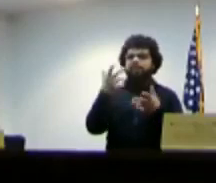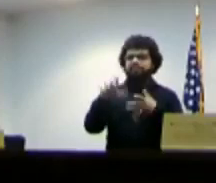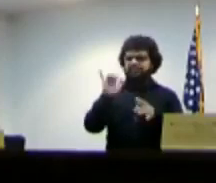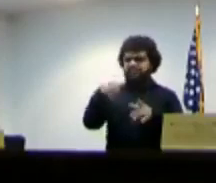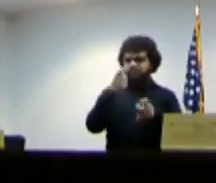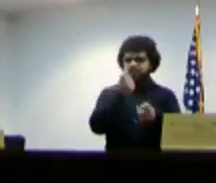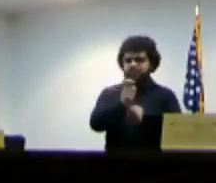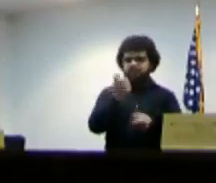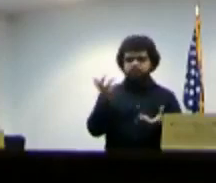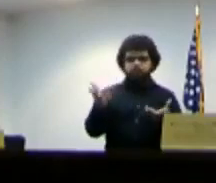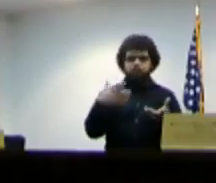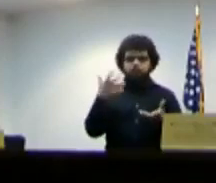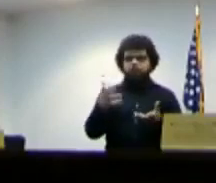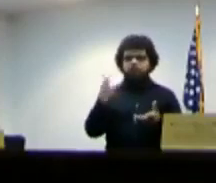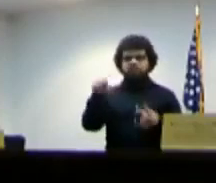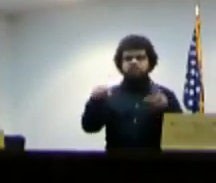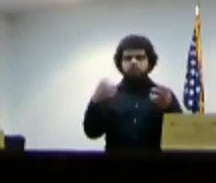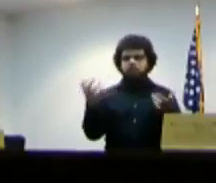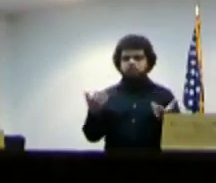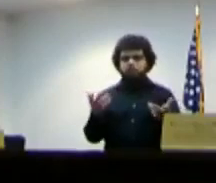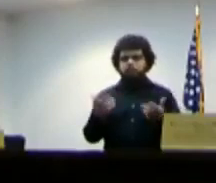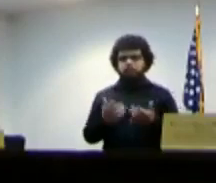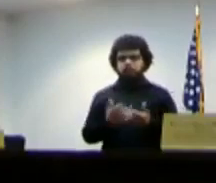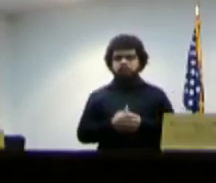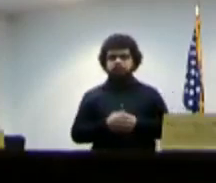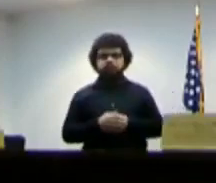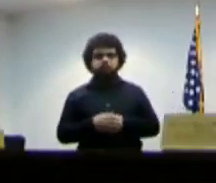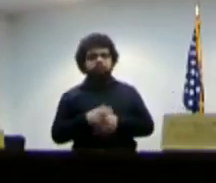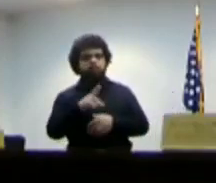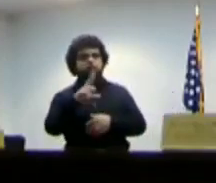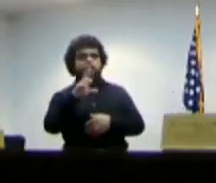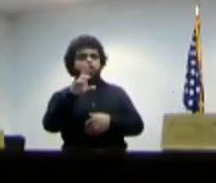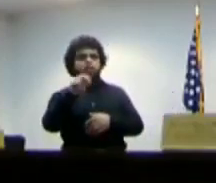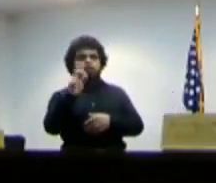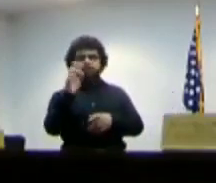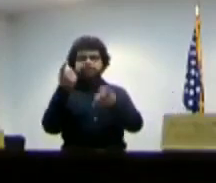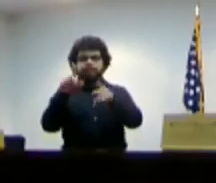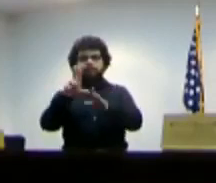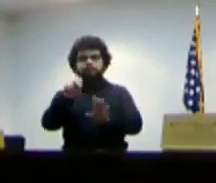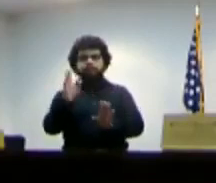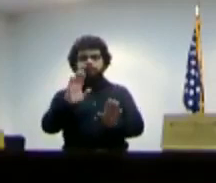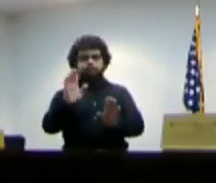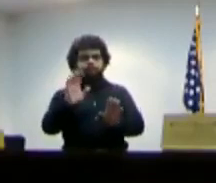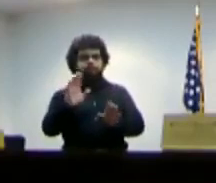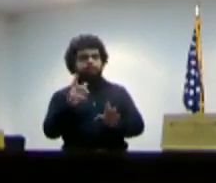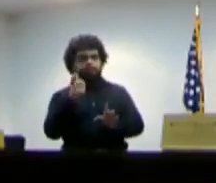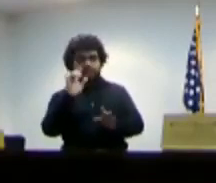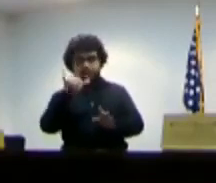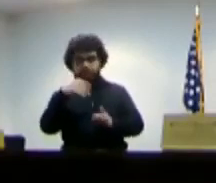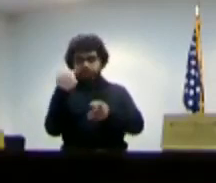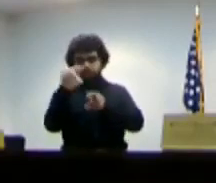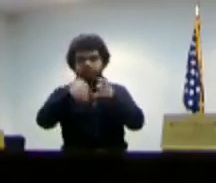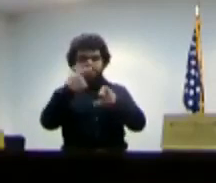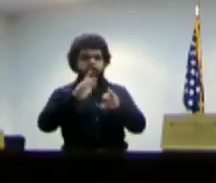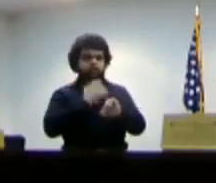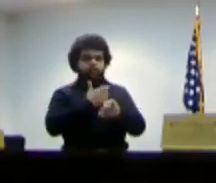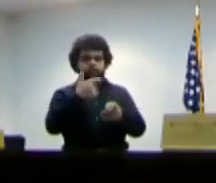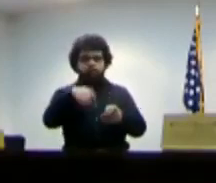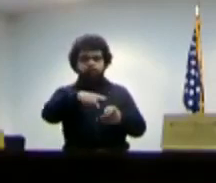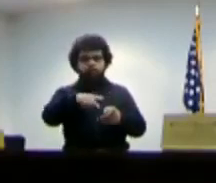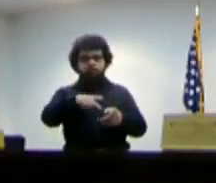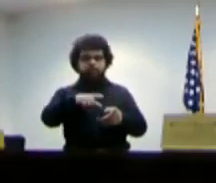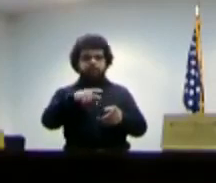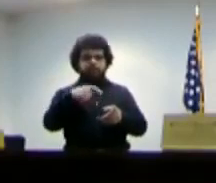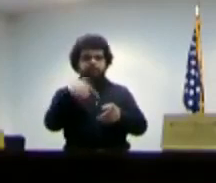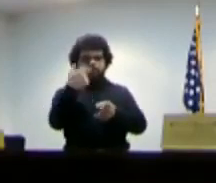haber afectado esa área? No, en ese momento no. Fue un equipo, un abanico de nosotros que falló